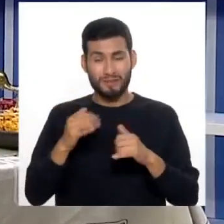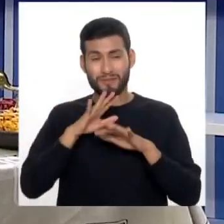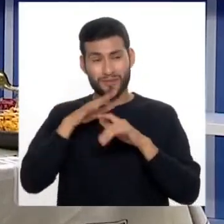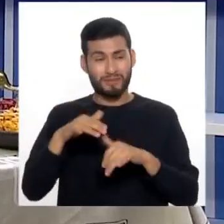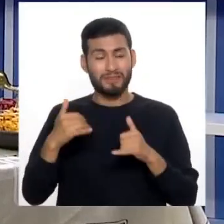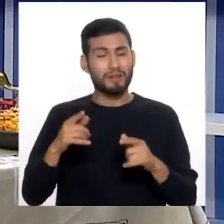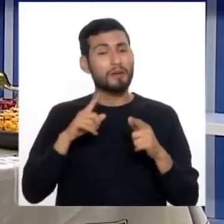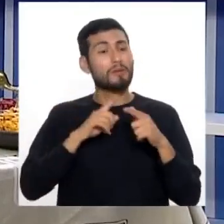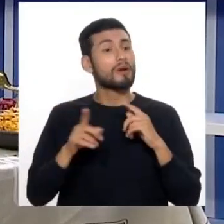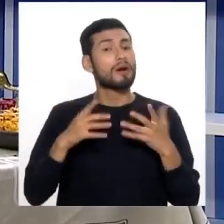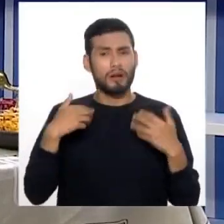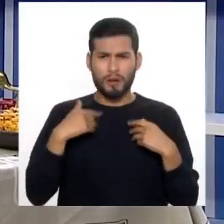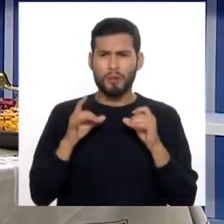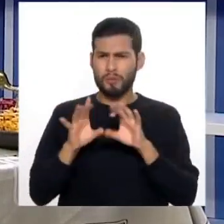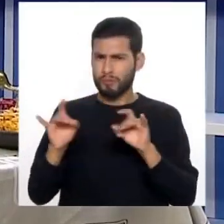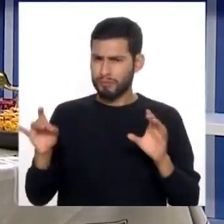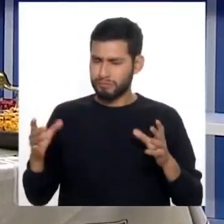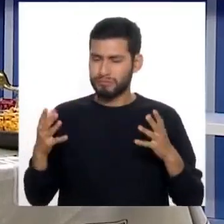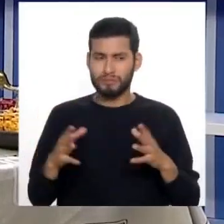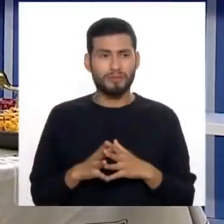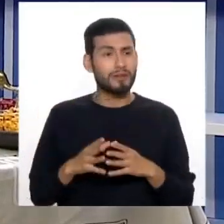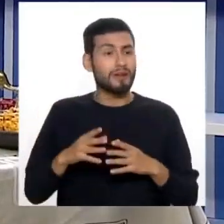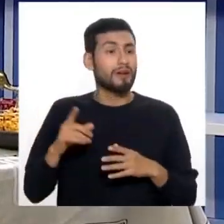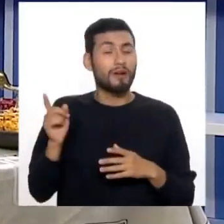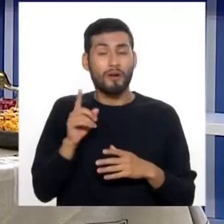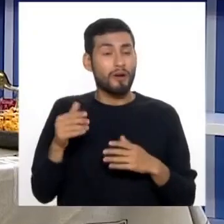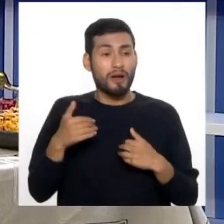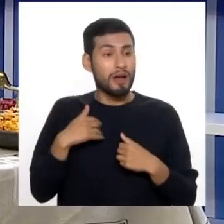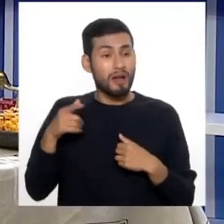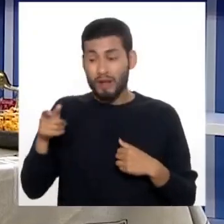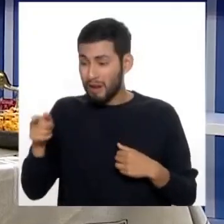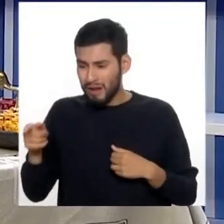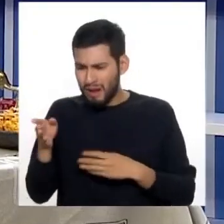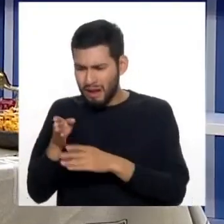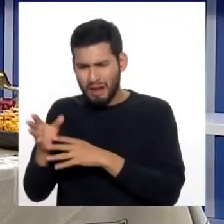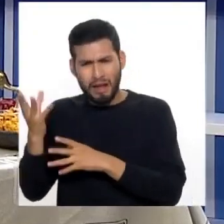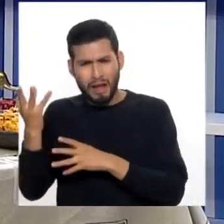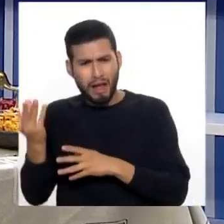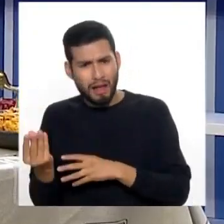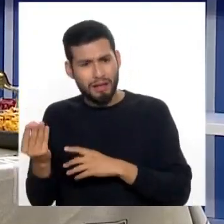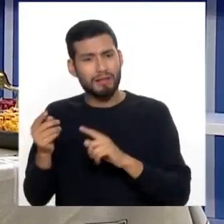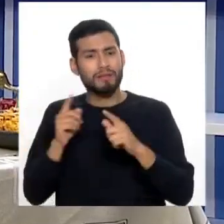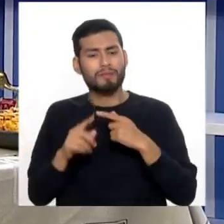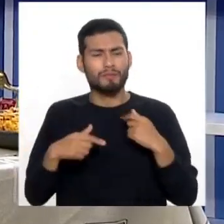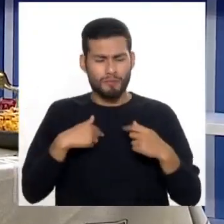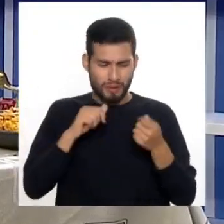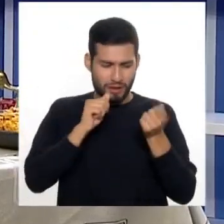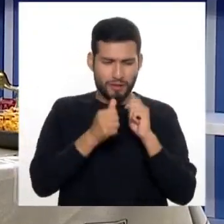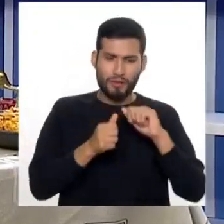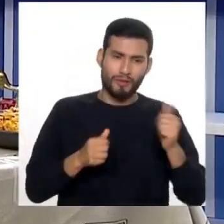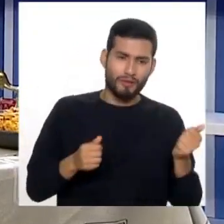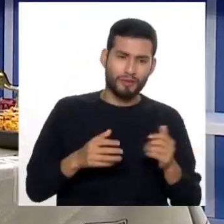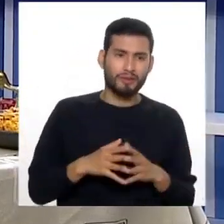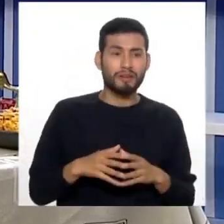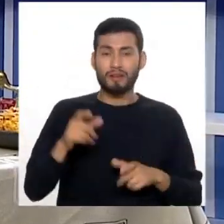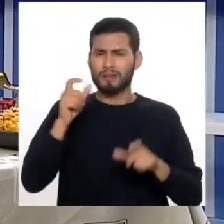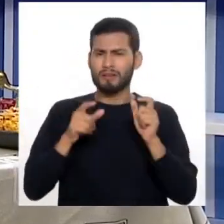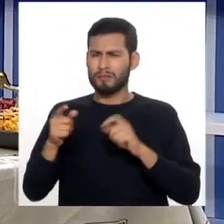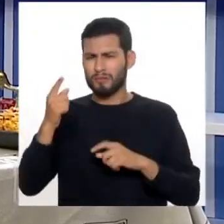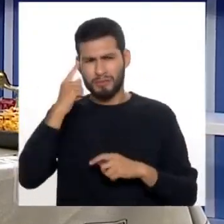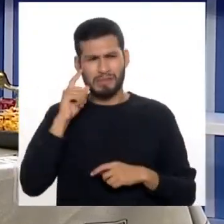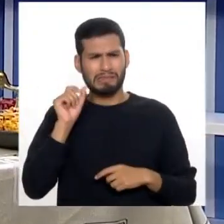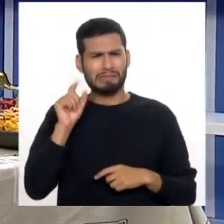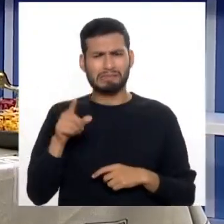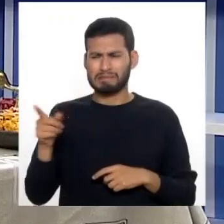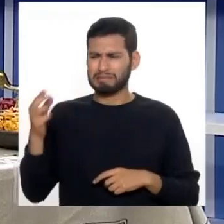con la, pero tenemos variedad. Uh-huh. O sea, de repente no conseguimos una especie que estábamos, pero nos adaptamos a otro. O sea, la gente nos está diciendo, seguro es muy